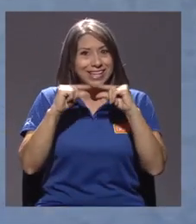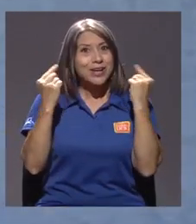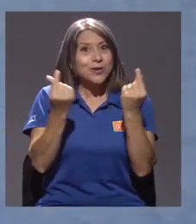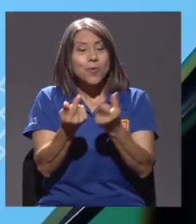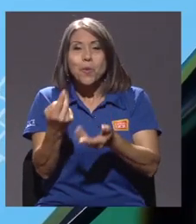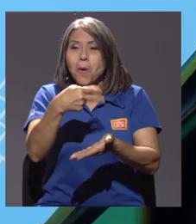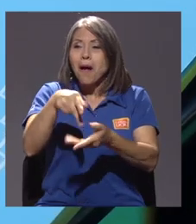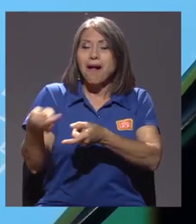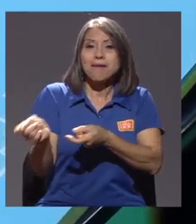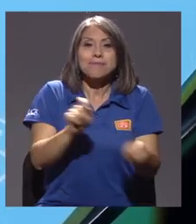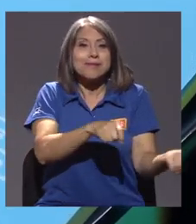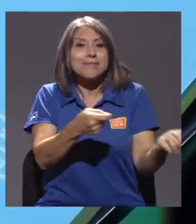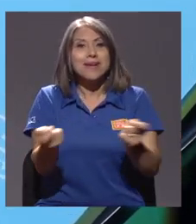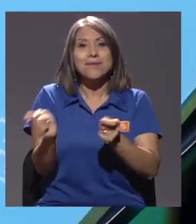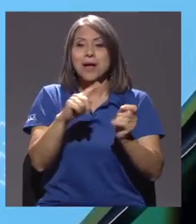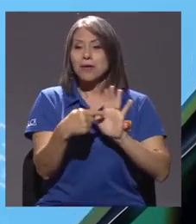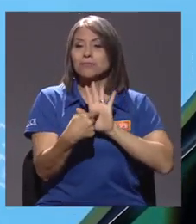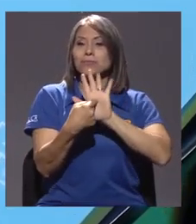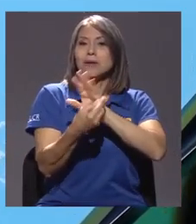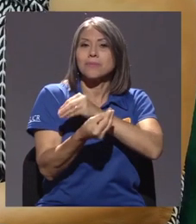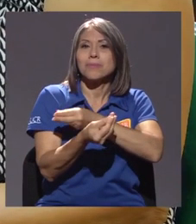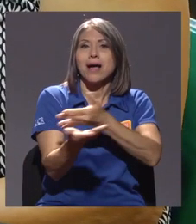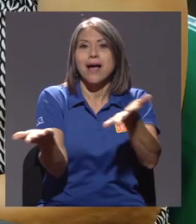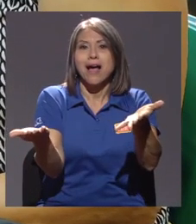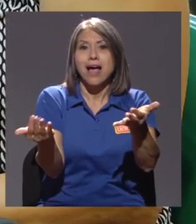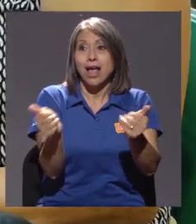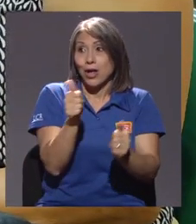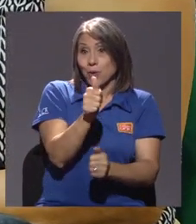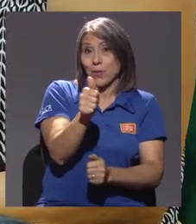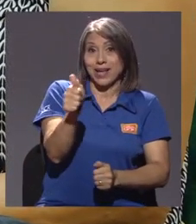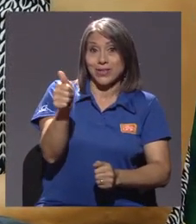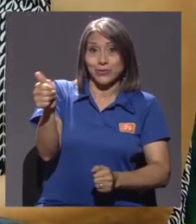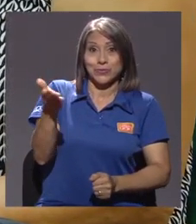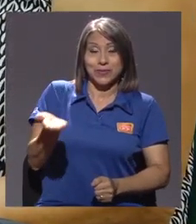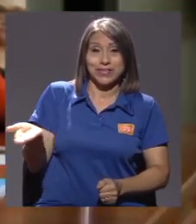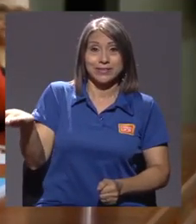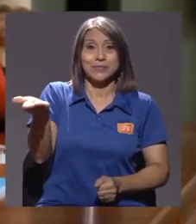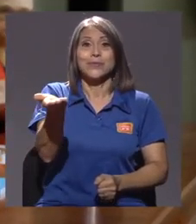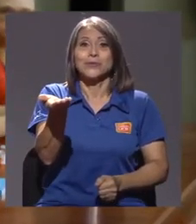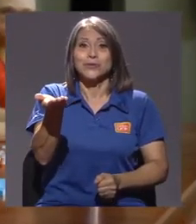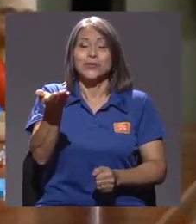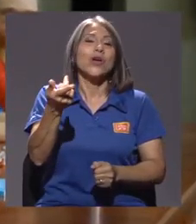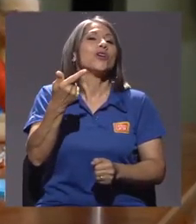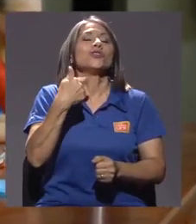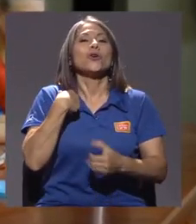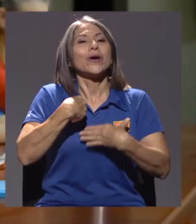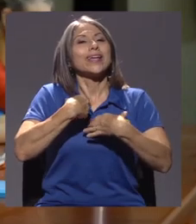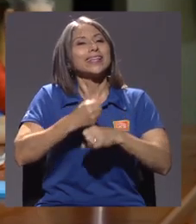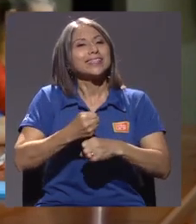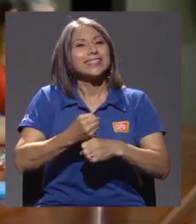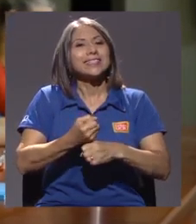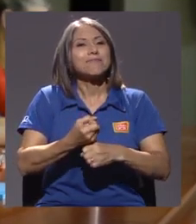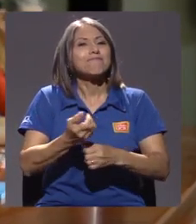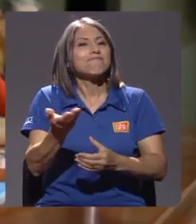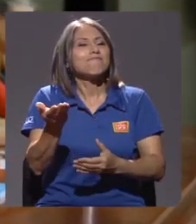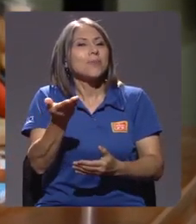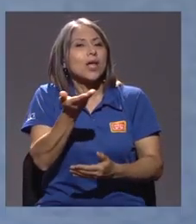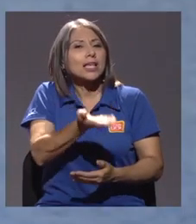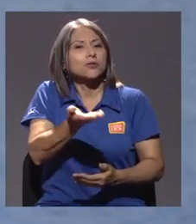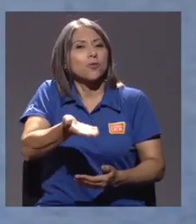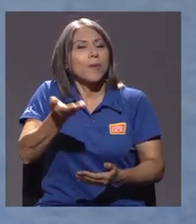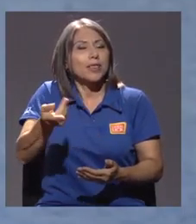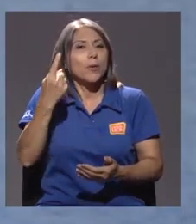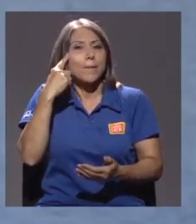rescata y proyecta. Entonces, con ellos mismos hice un instrumento que me